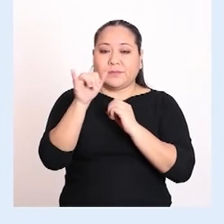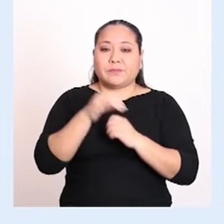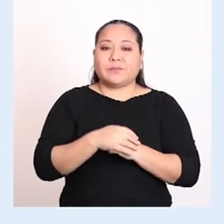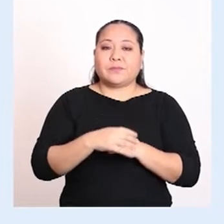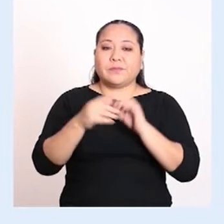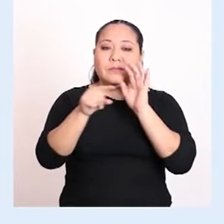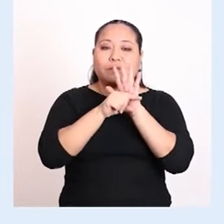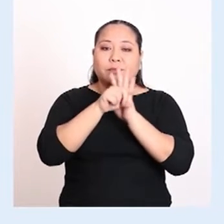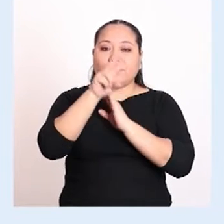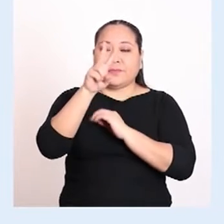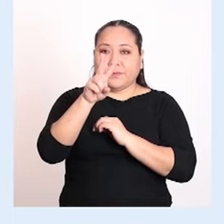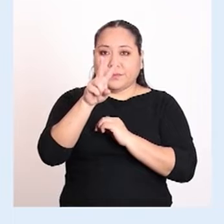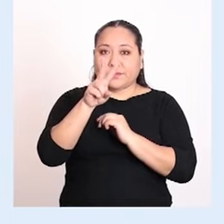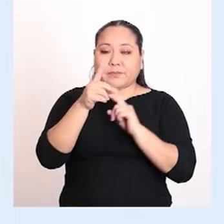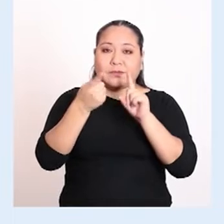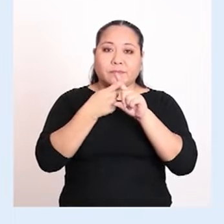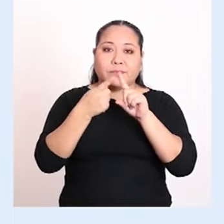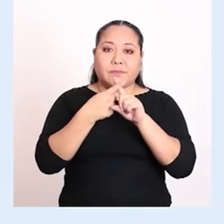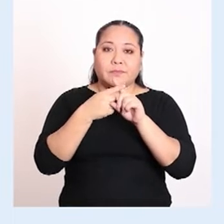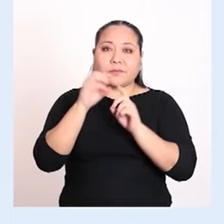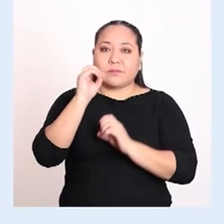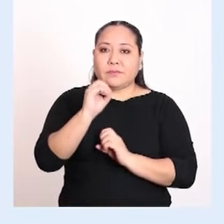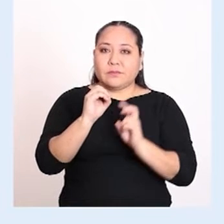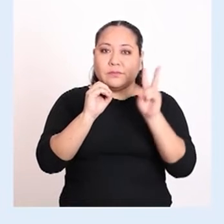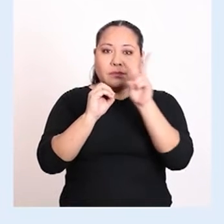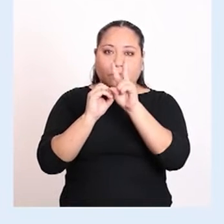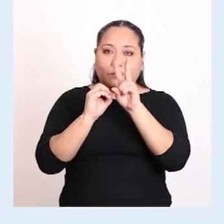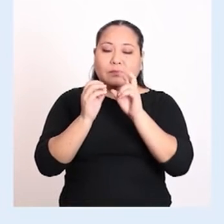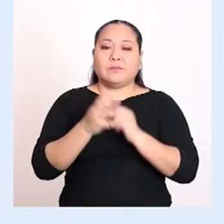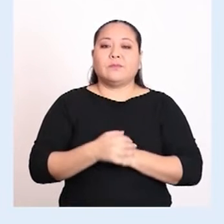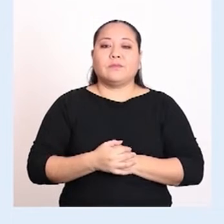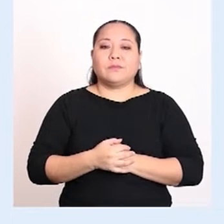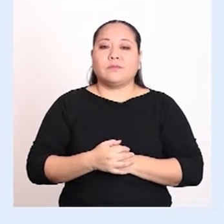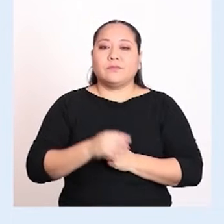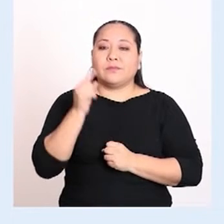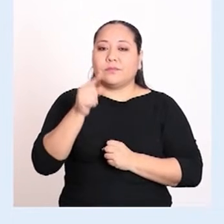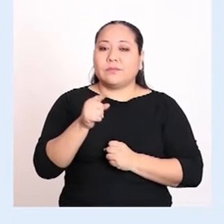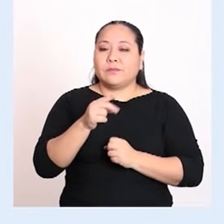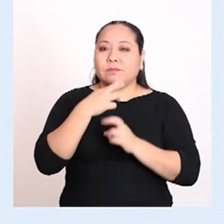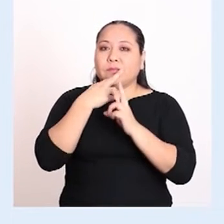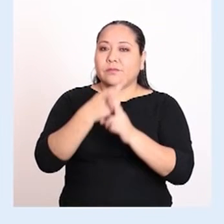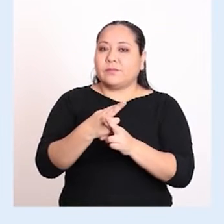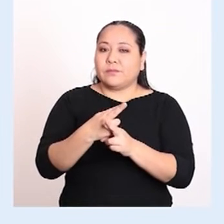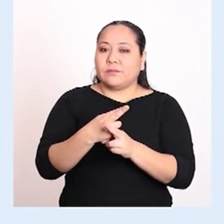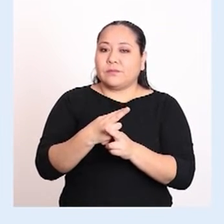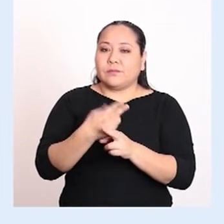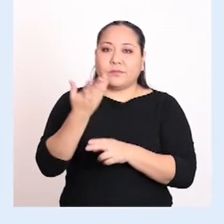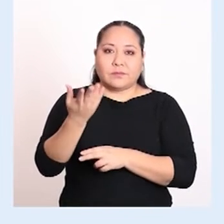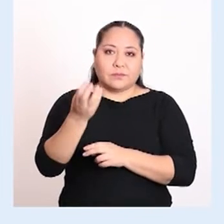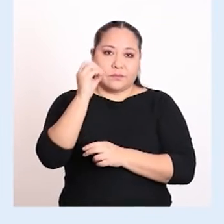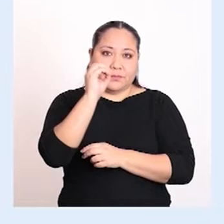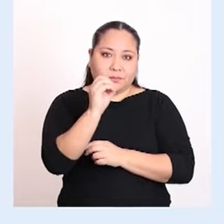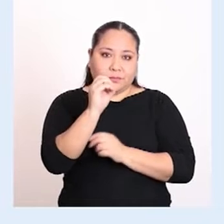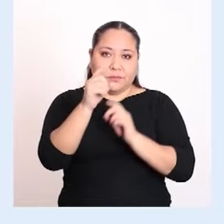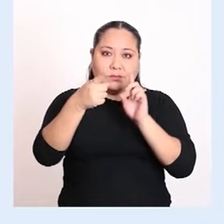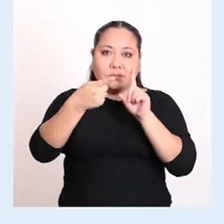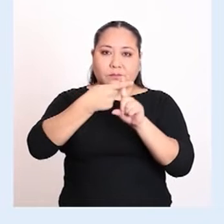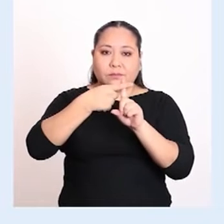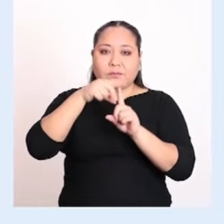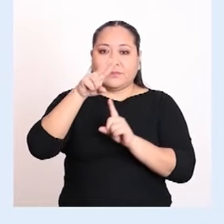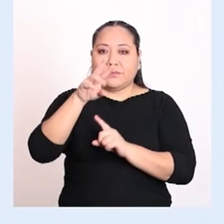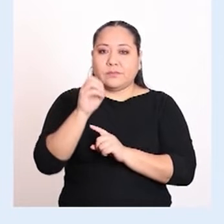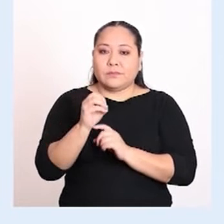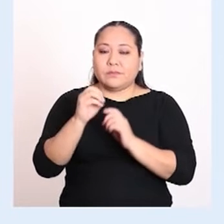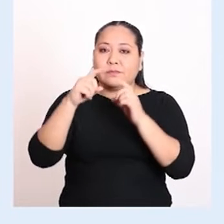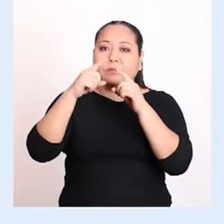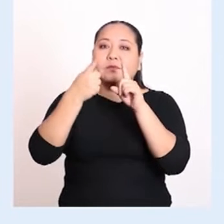a menos 2 que multiplica a 0 al cuadrado, lo que da como resultado 0 más 20